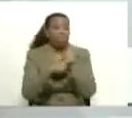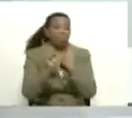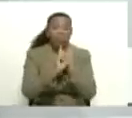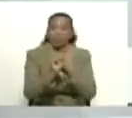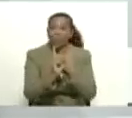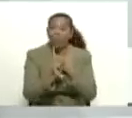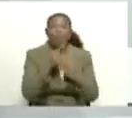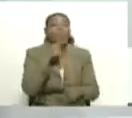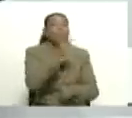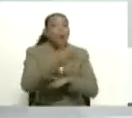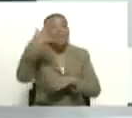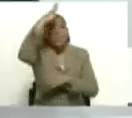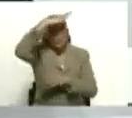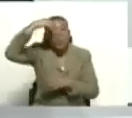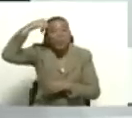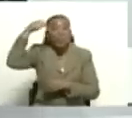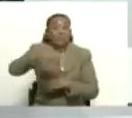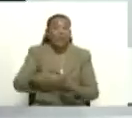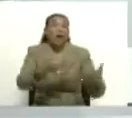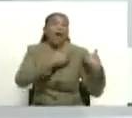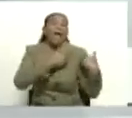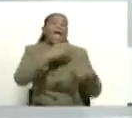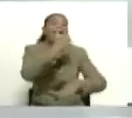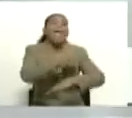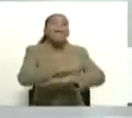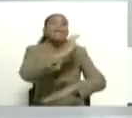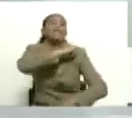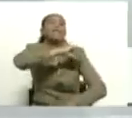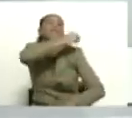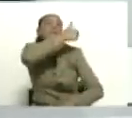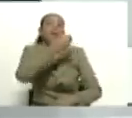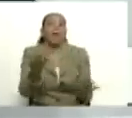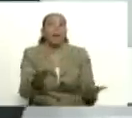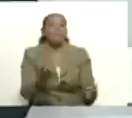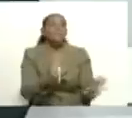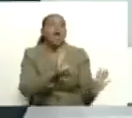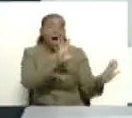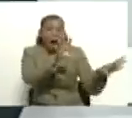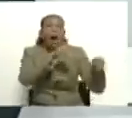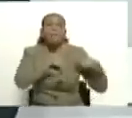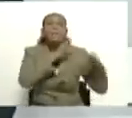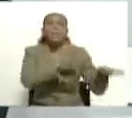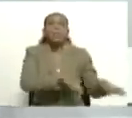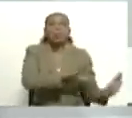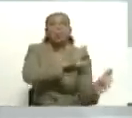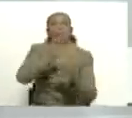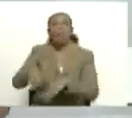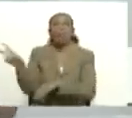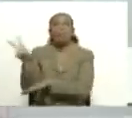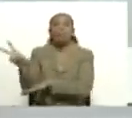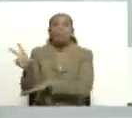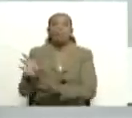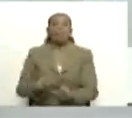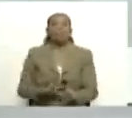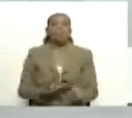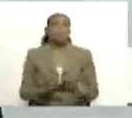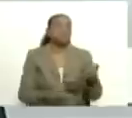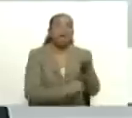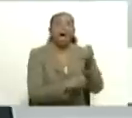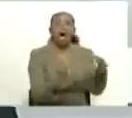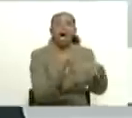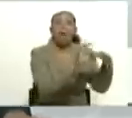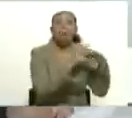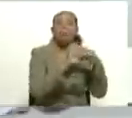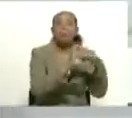dio línea, la asumieron y se prestaron para conspirar contra la patria. Pero además de los